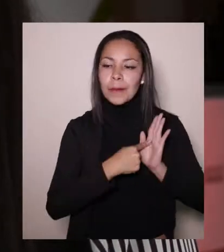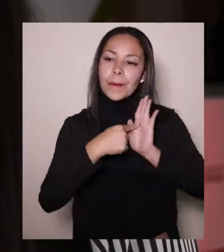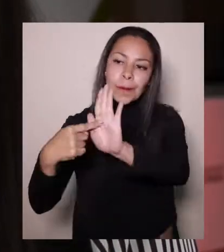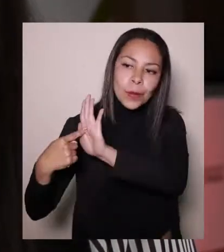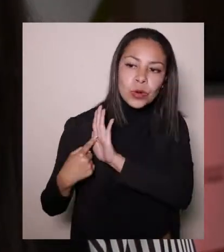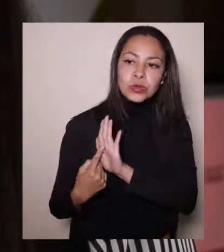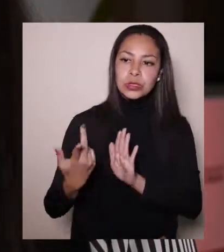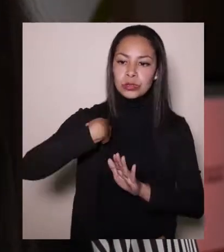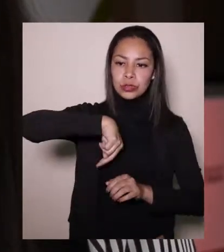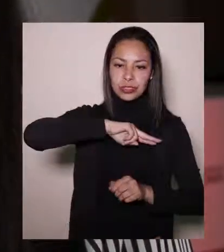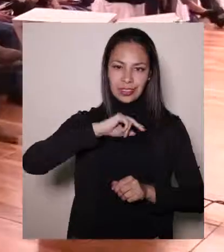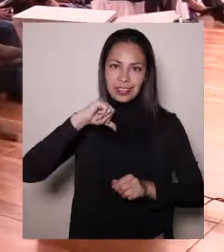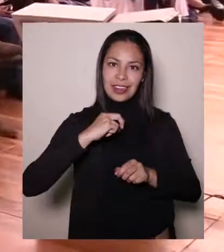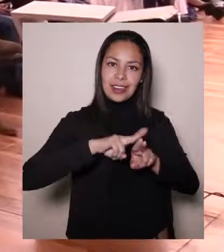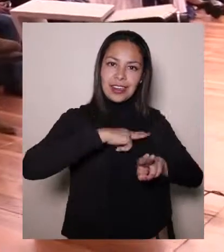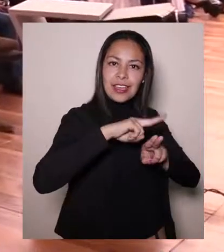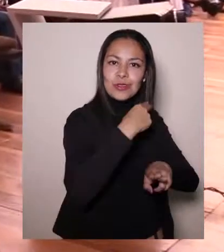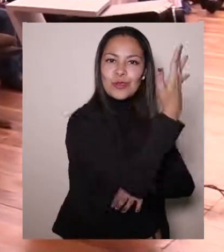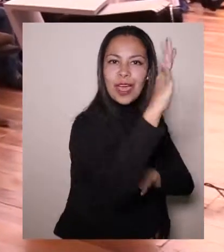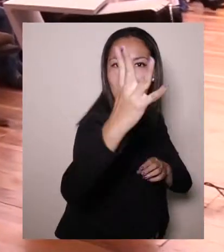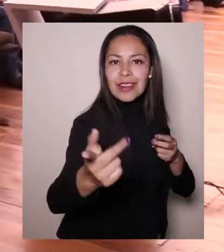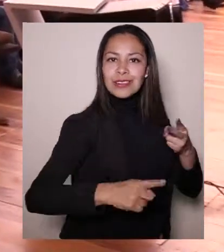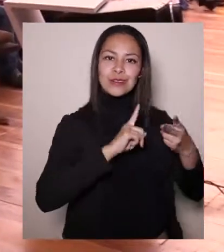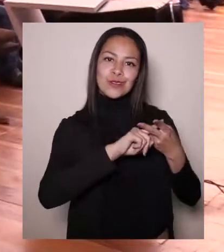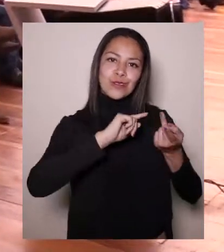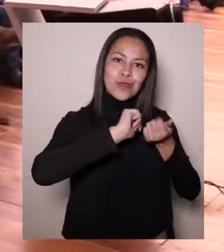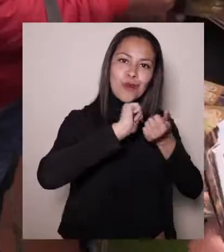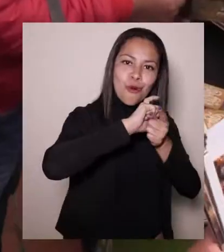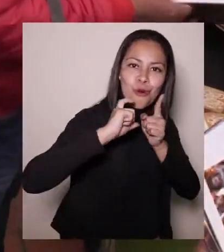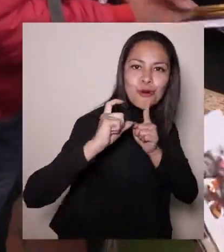nuestro departamento lo que nos haga conocer? Nosotros somos